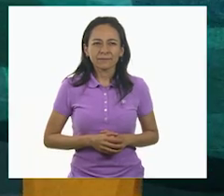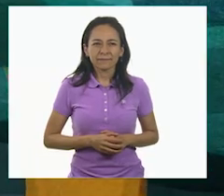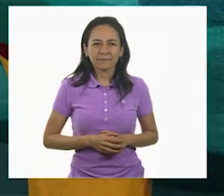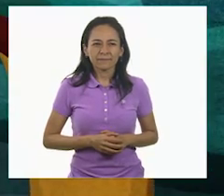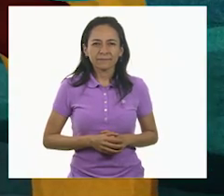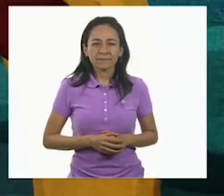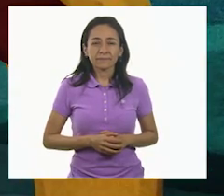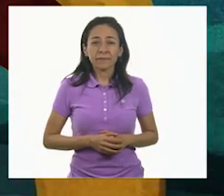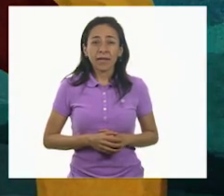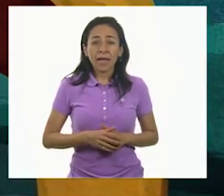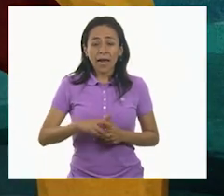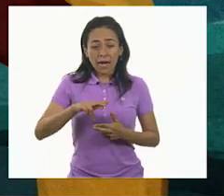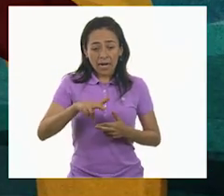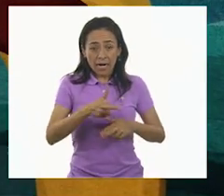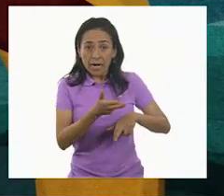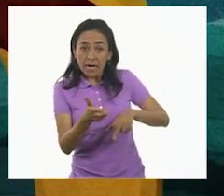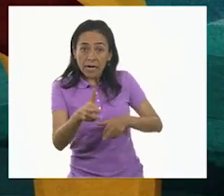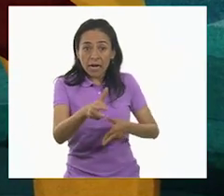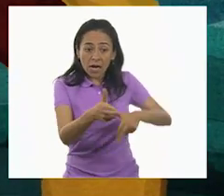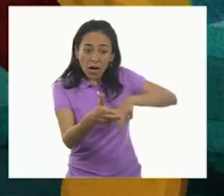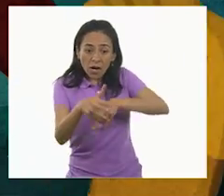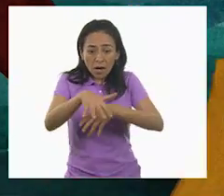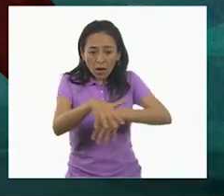Niqoy qaltuuchaqo